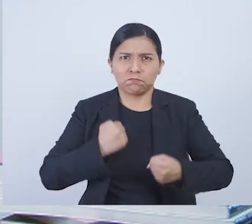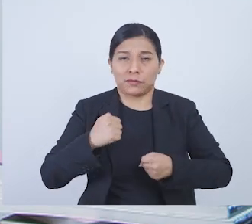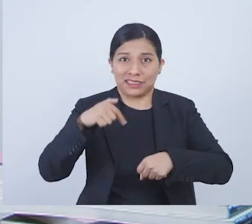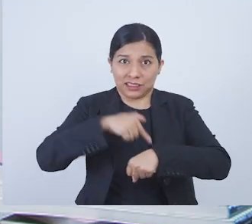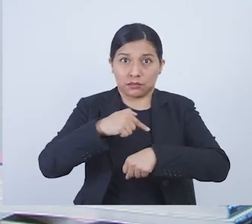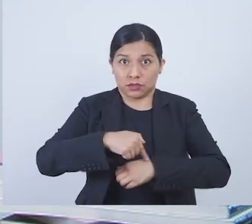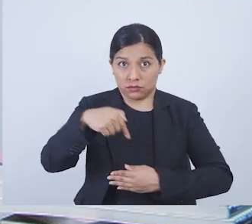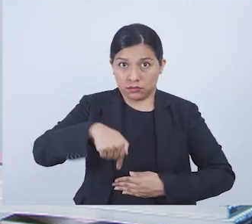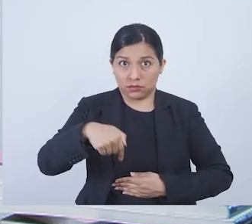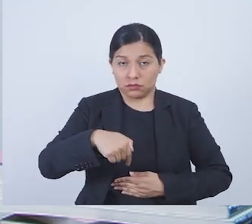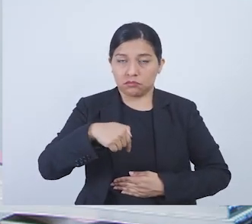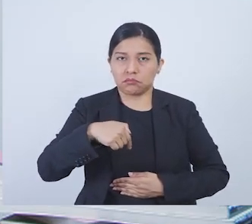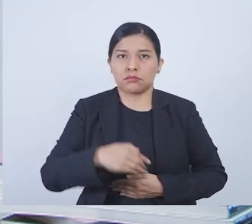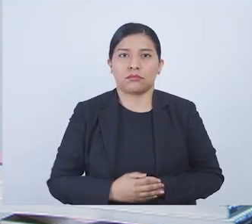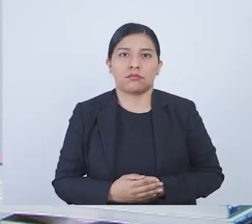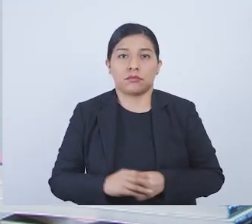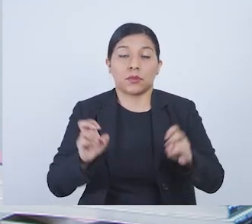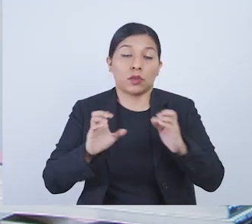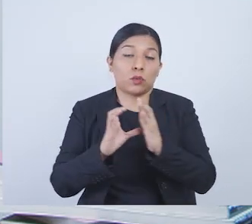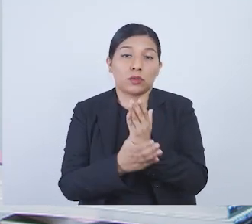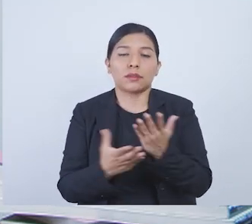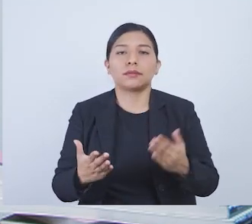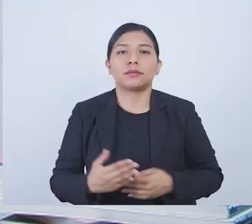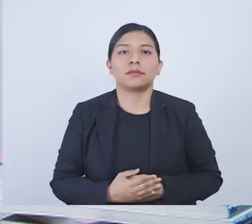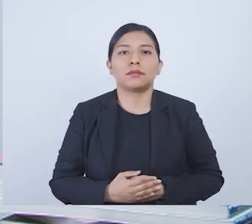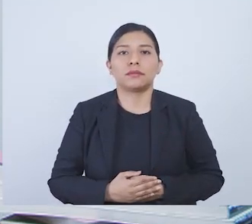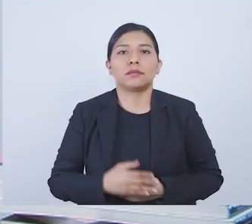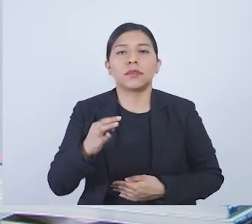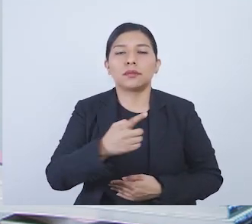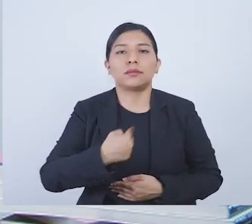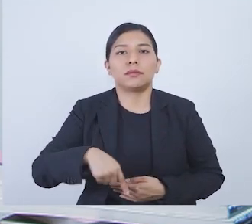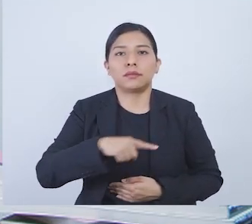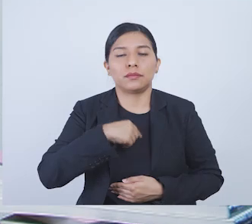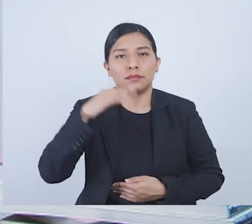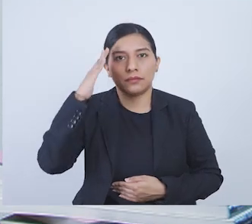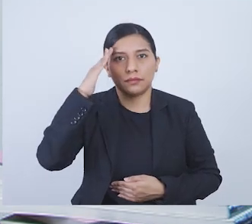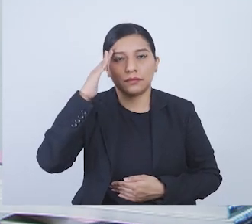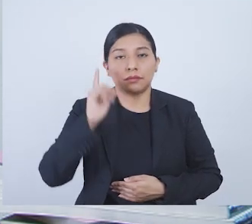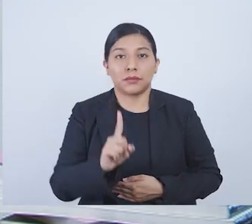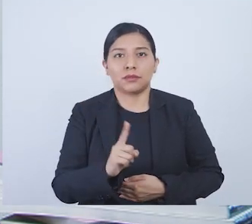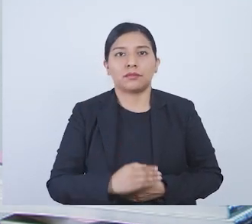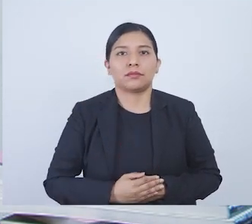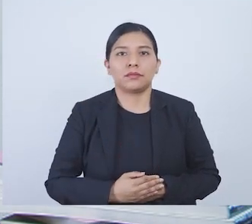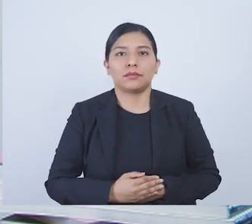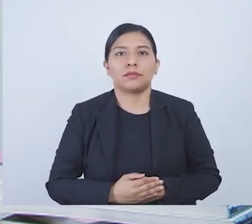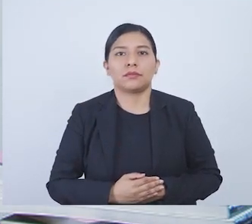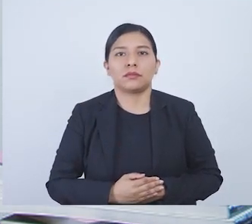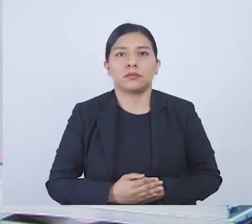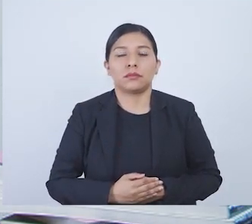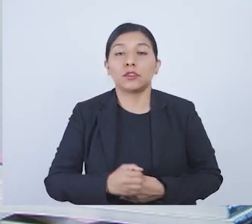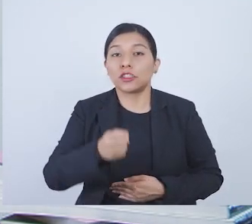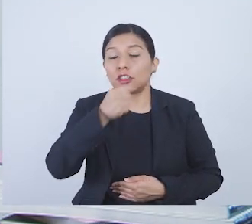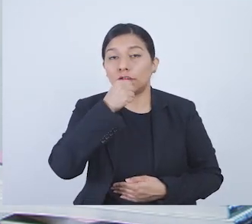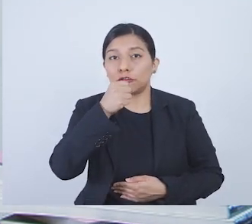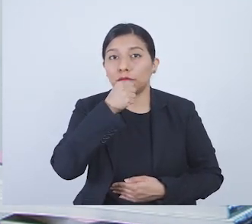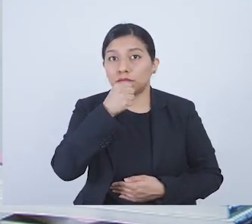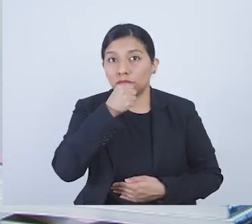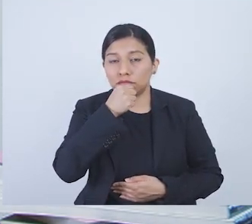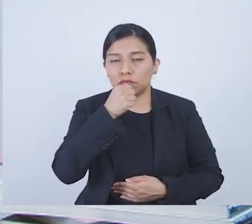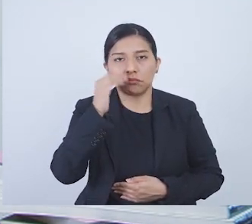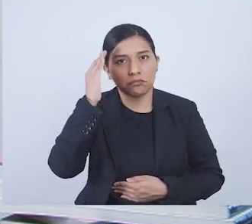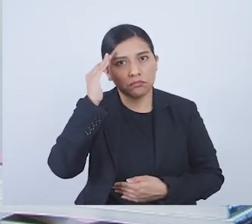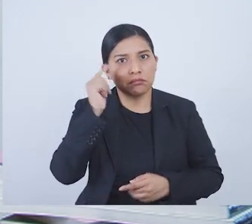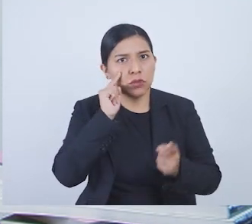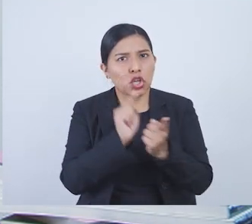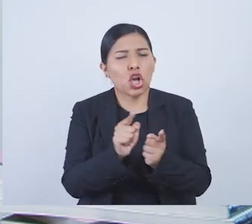modernos desde el punto de vista curricular, tenemos que partir primero de conocer un poco los enfoques y cómo se ha